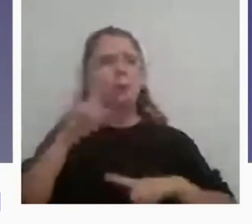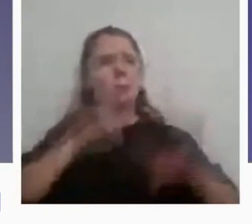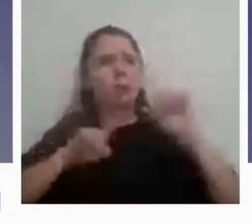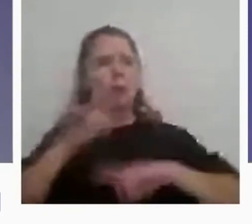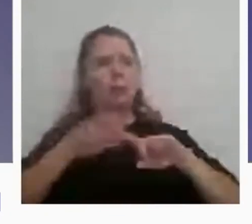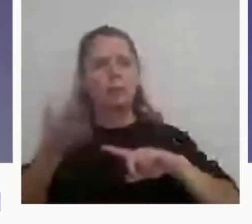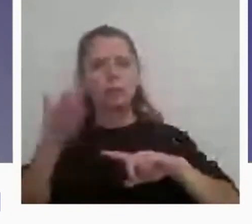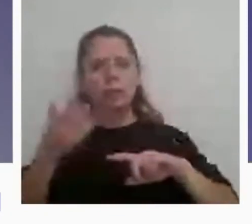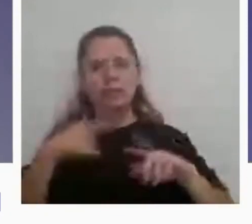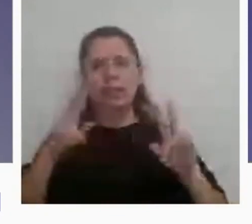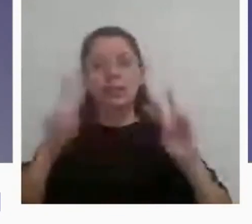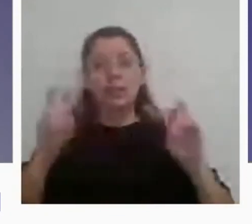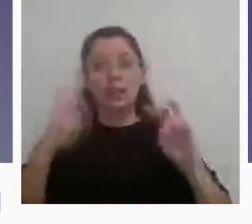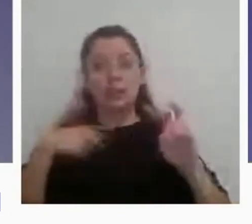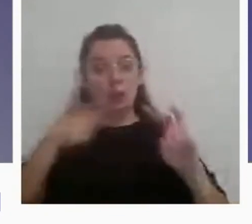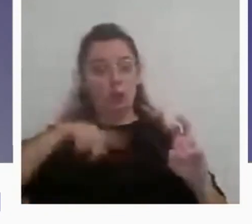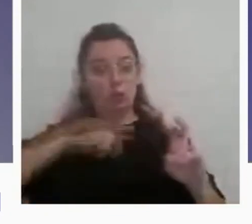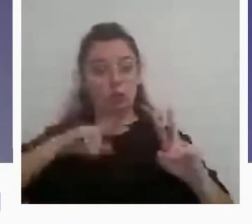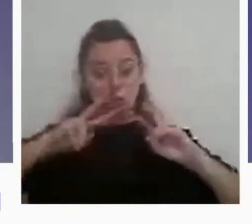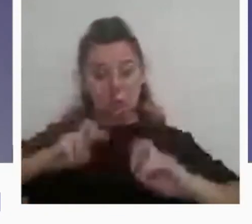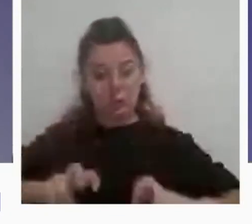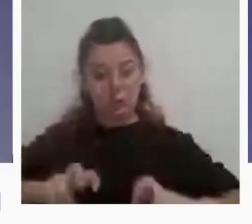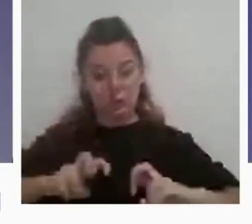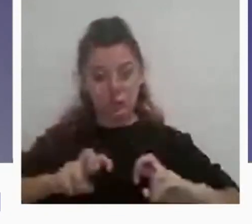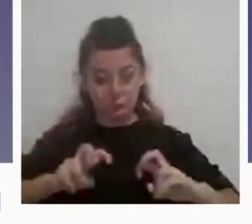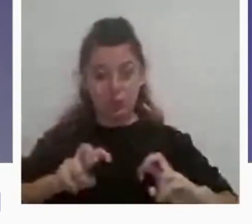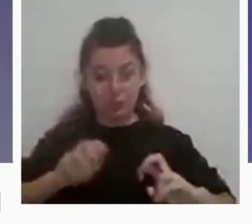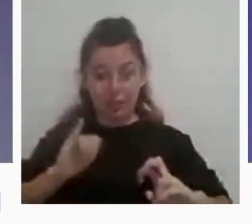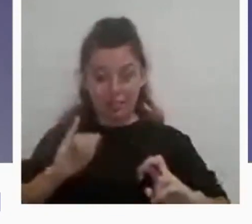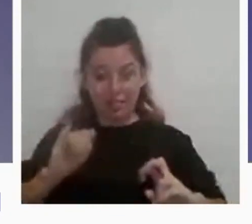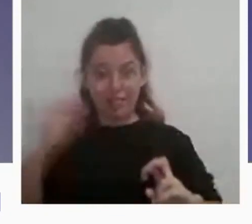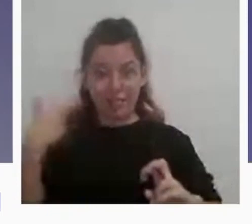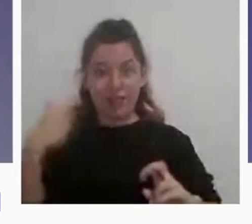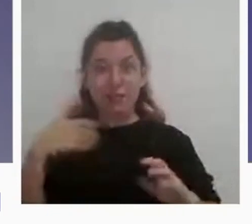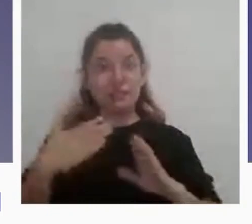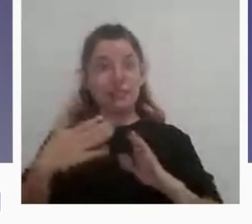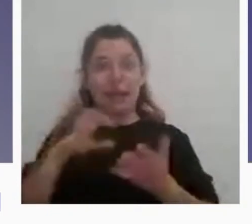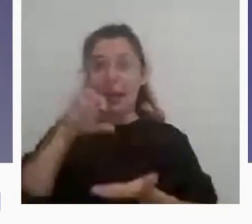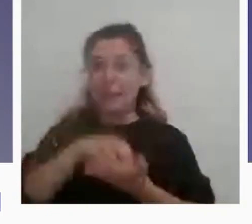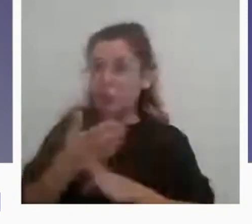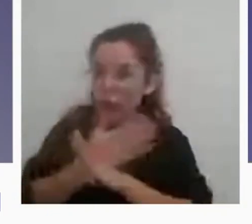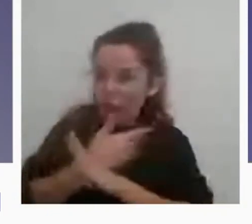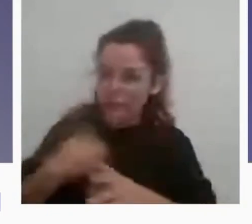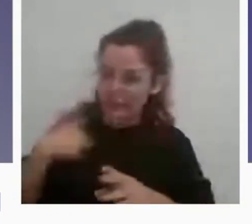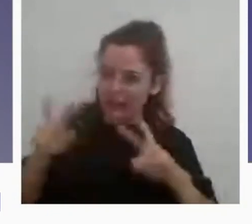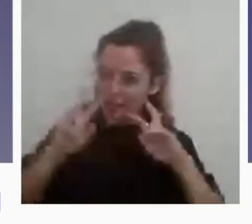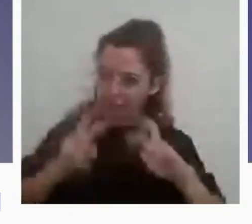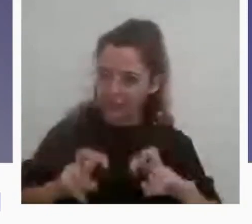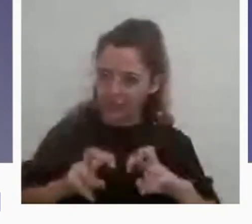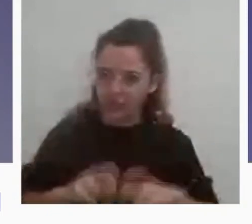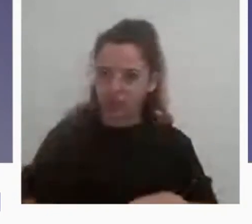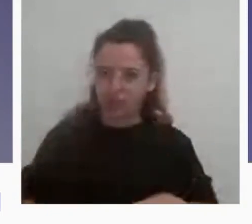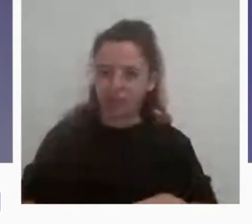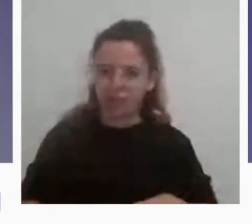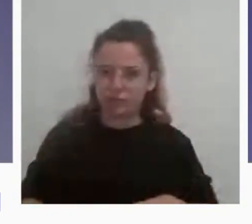temáticas. Teníamos una investigación en camino antes de abrir incluso las puertas del edificio, pero claro, esta soledad no deseada además se